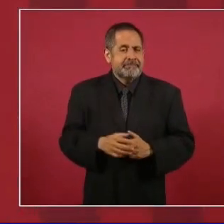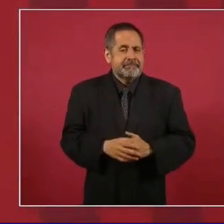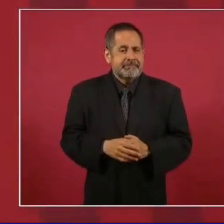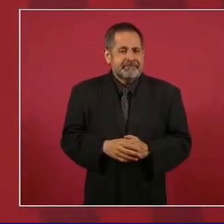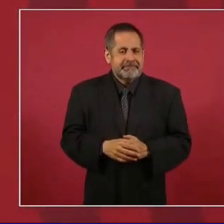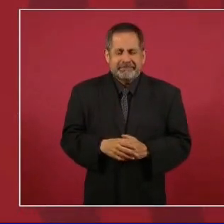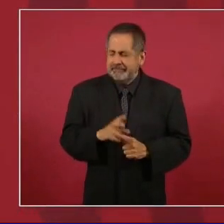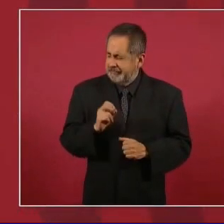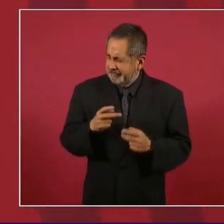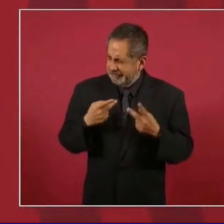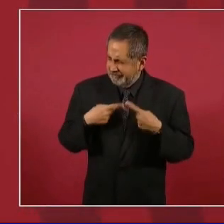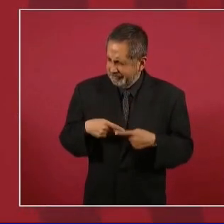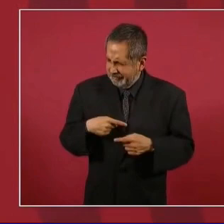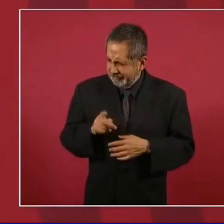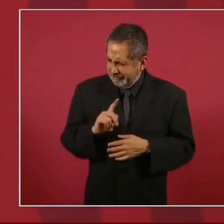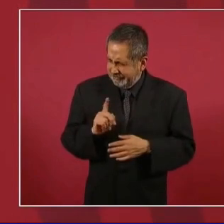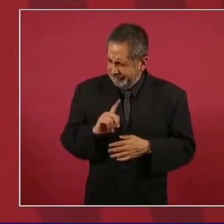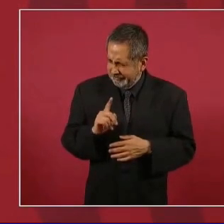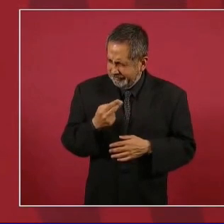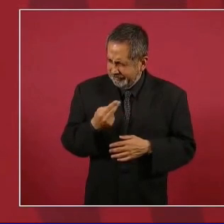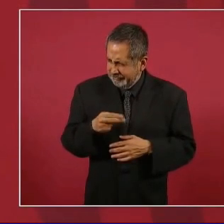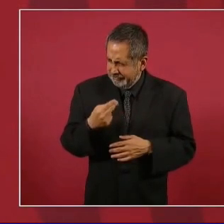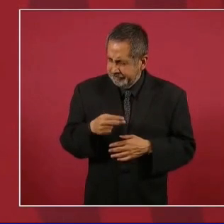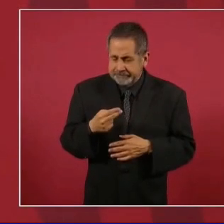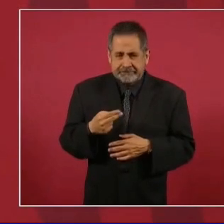No personas, sino